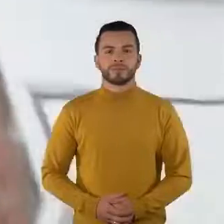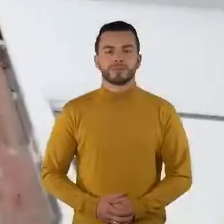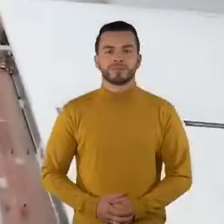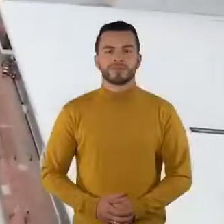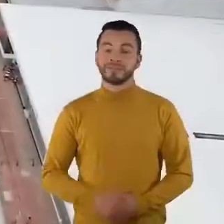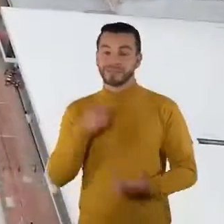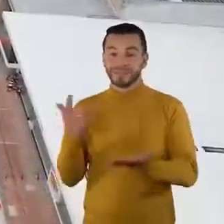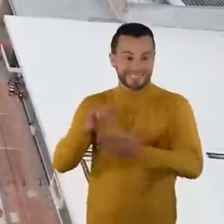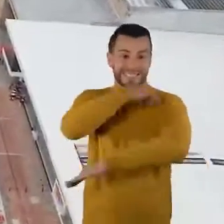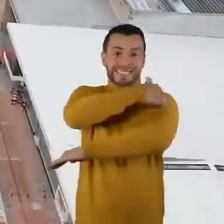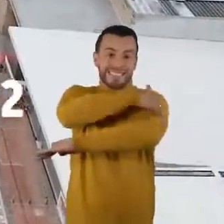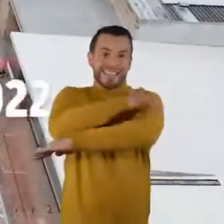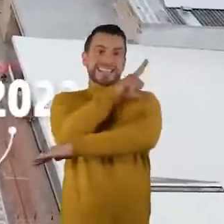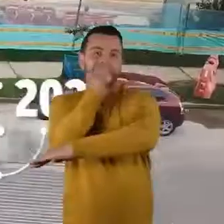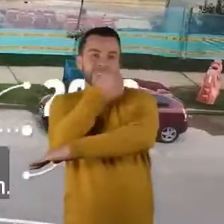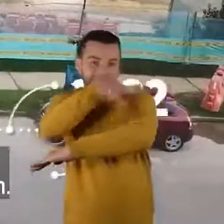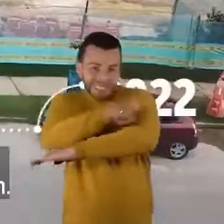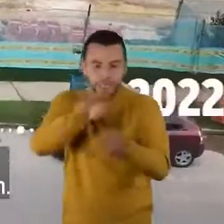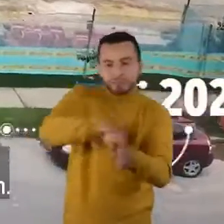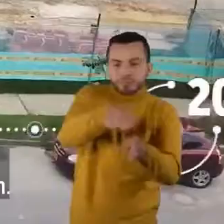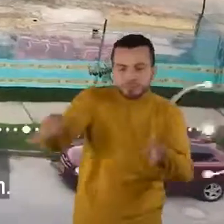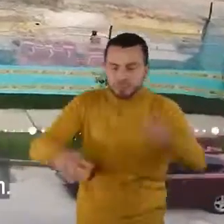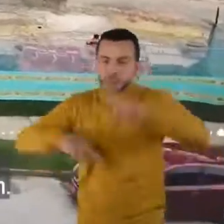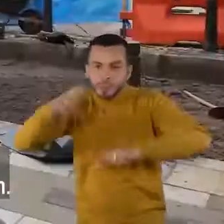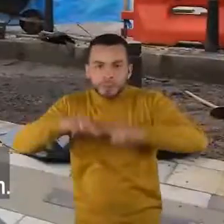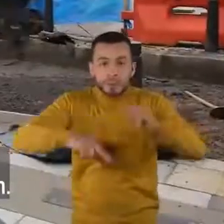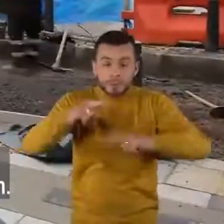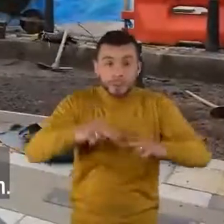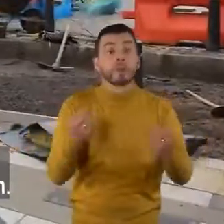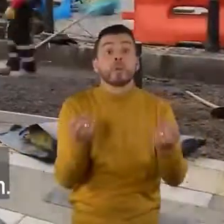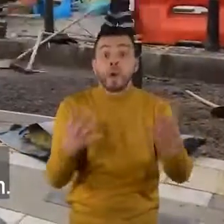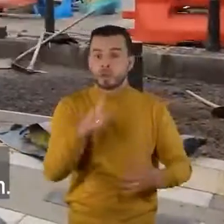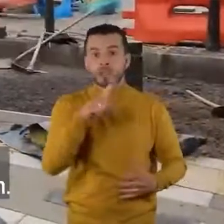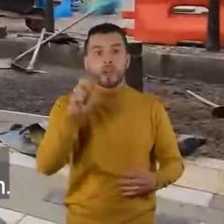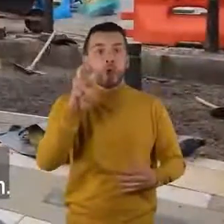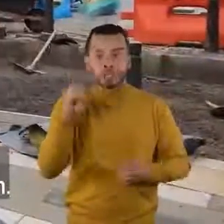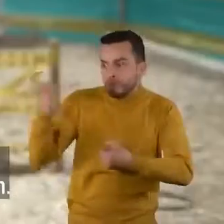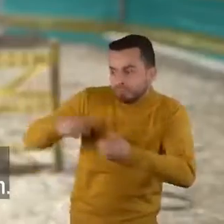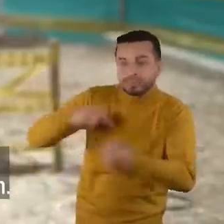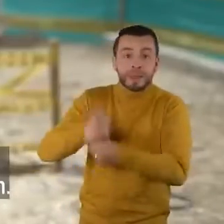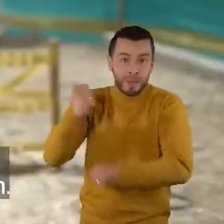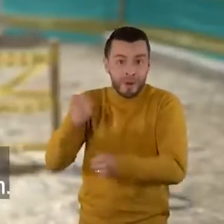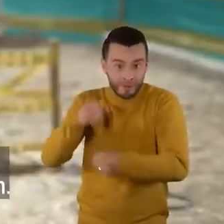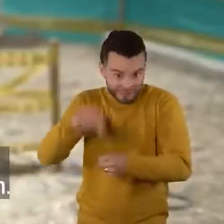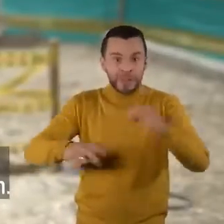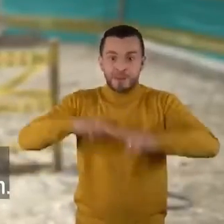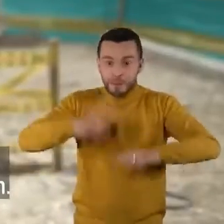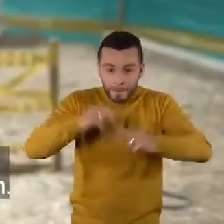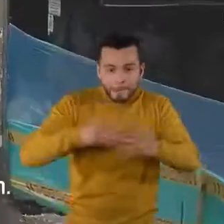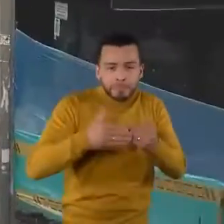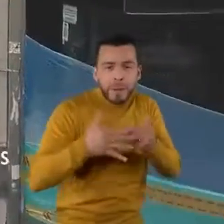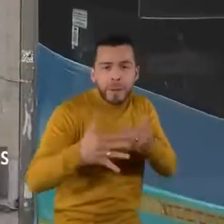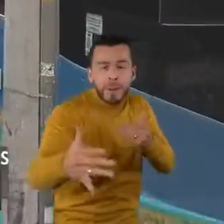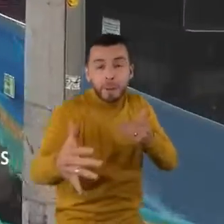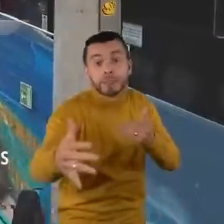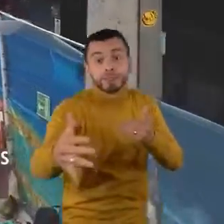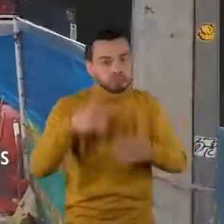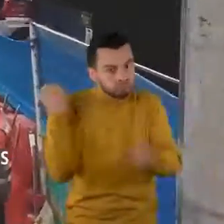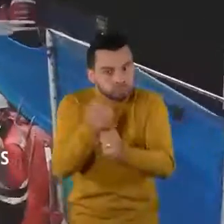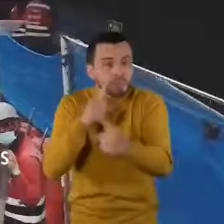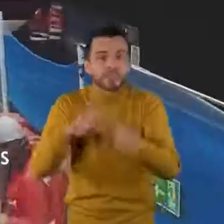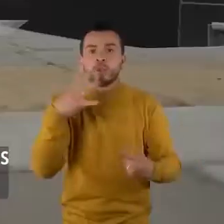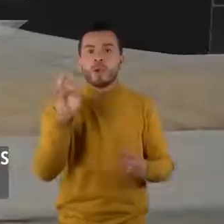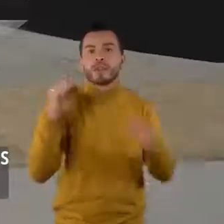se avanza en la construcción de 50.000 152 metros cuadrados de andenes 3.87 kilómetros de